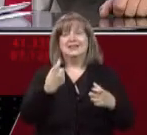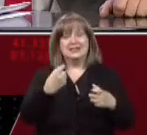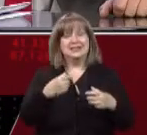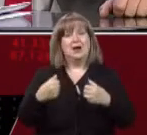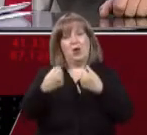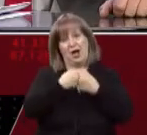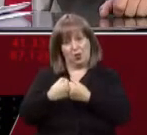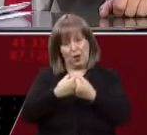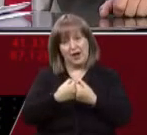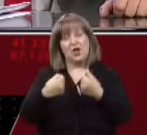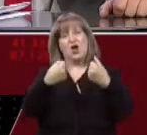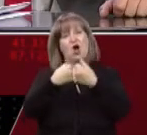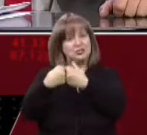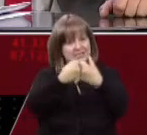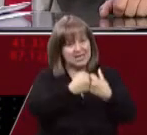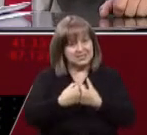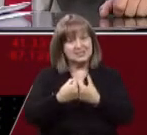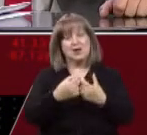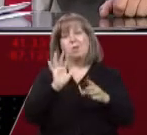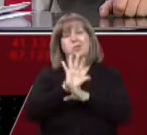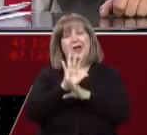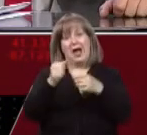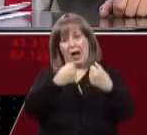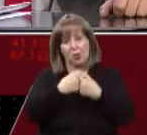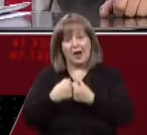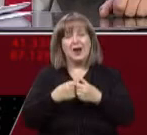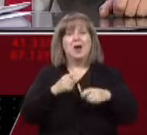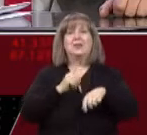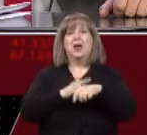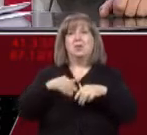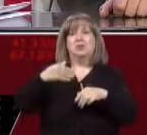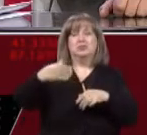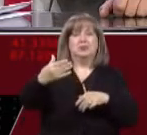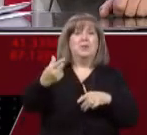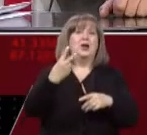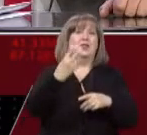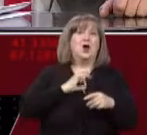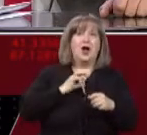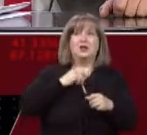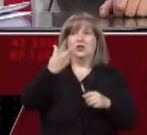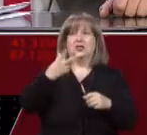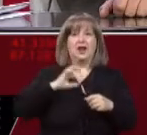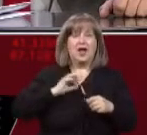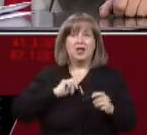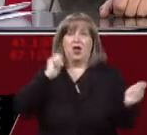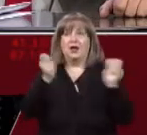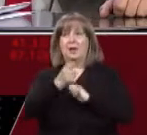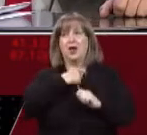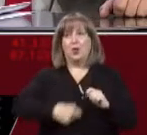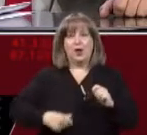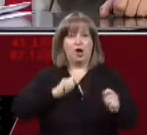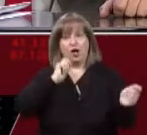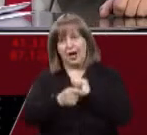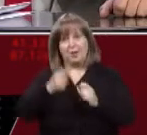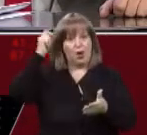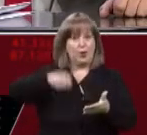seguramente consensos para que estas cosas perduren en el tiempo, porque si no, dentro de 2 años, 3 años, va a haber otro gobierno y automáticamente